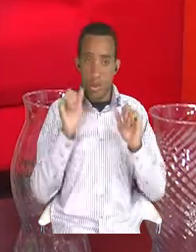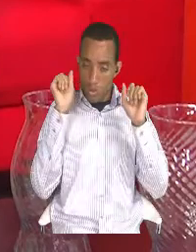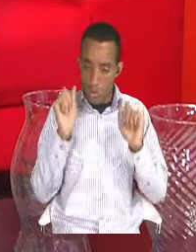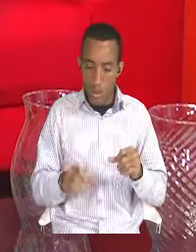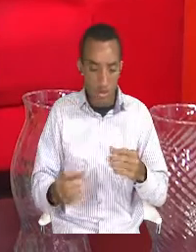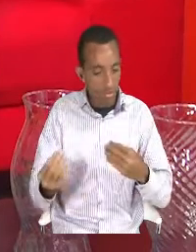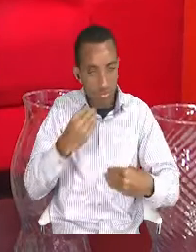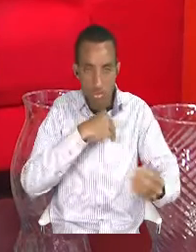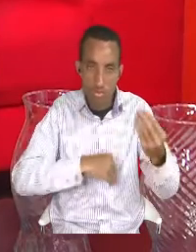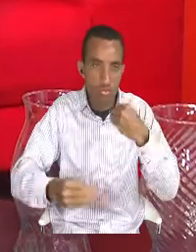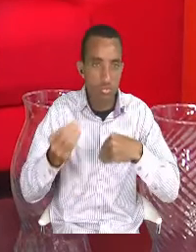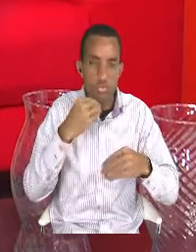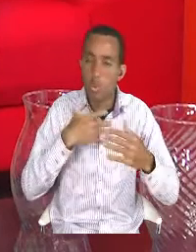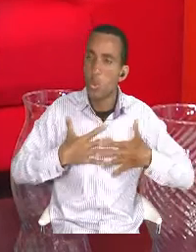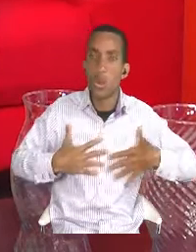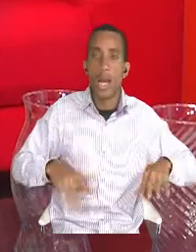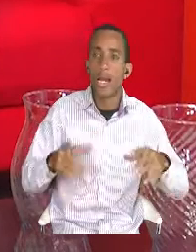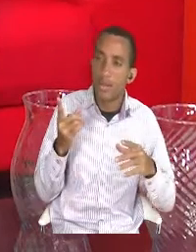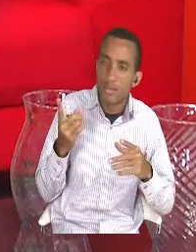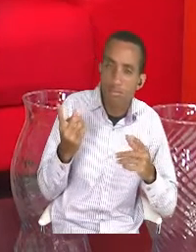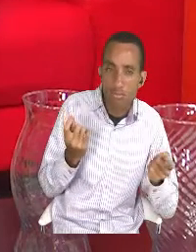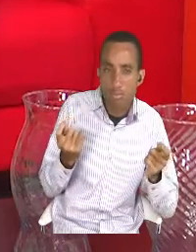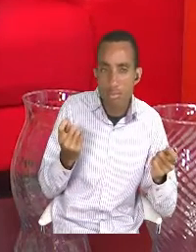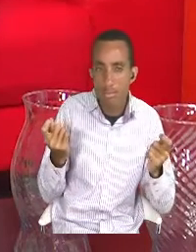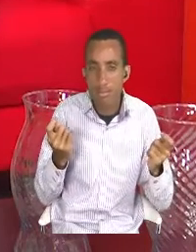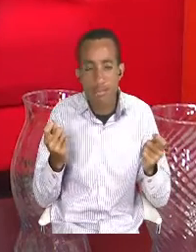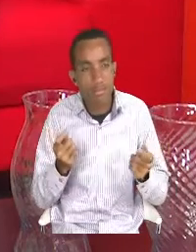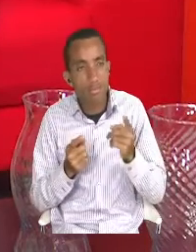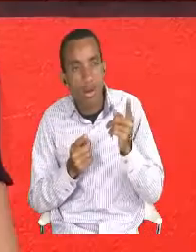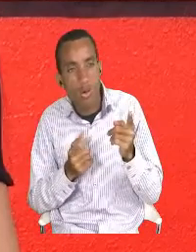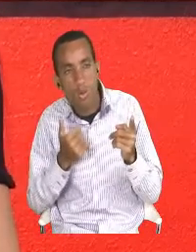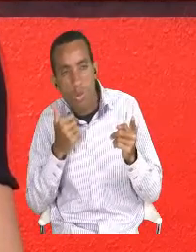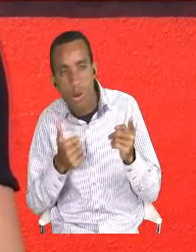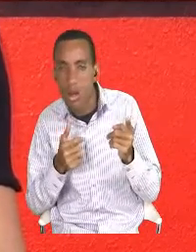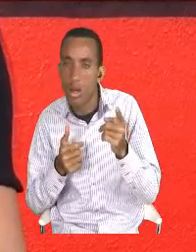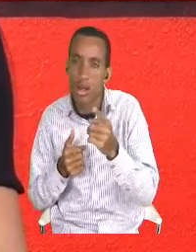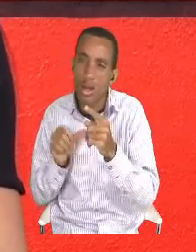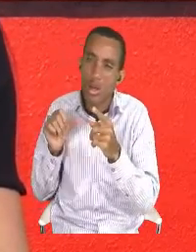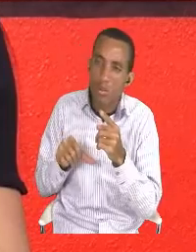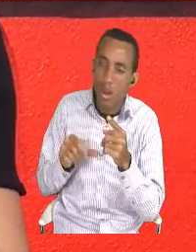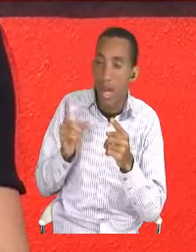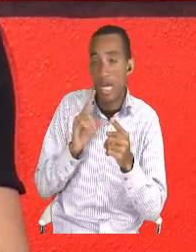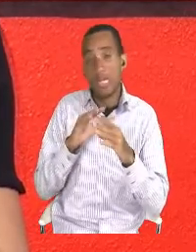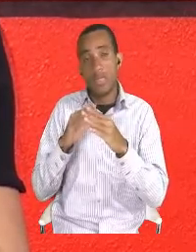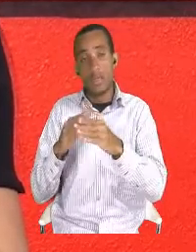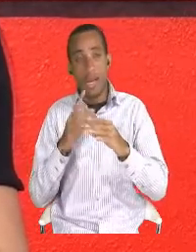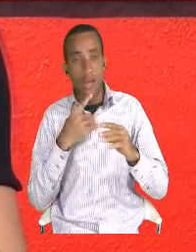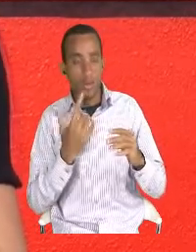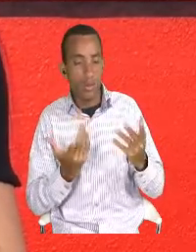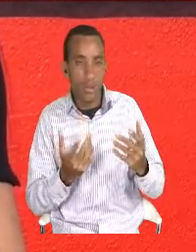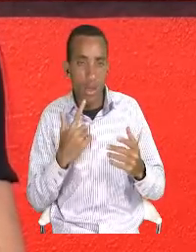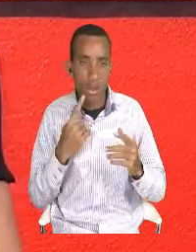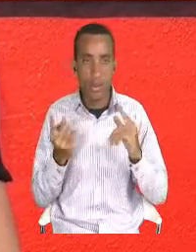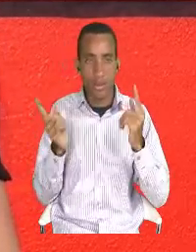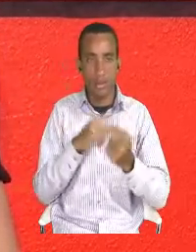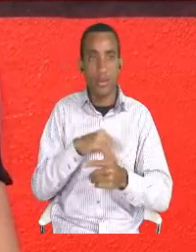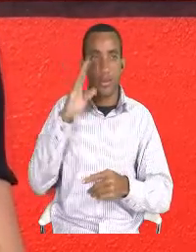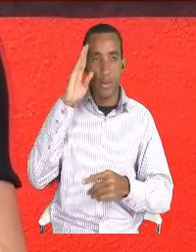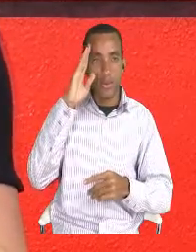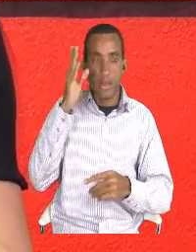va acostumbrando y ya te vas a sentir mejor. Más que bajar de peso es como cambiar la alimentación para evitar enfermedades a futuro, ¿sí me